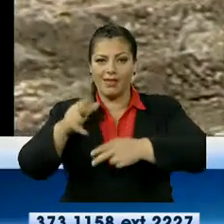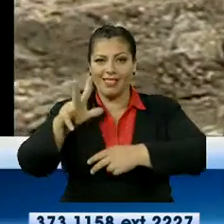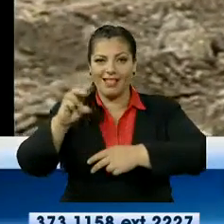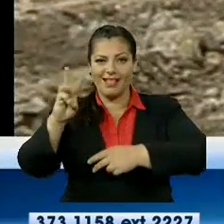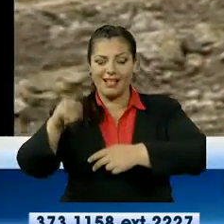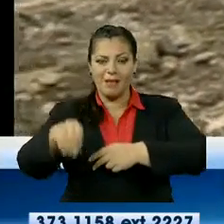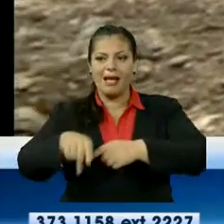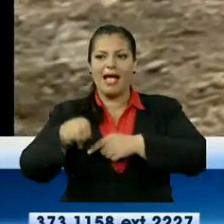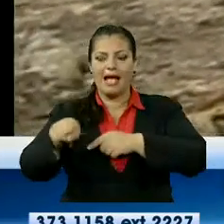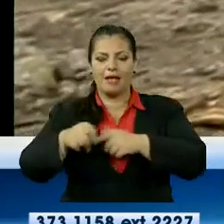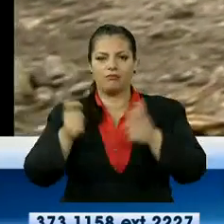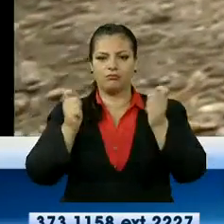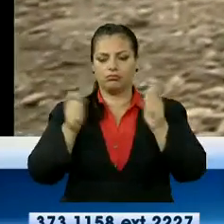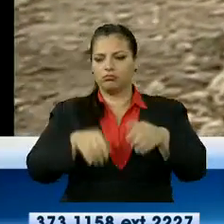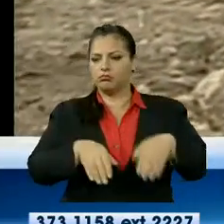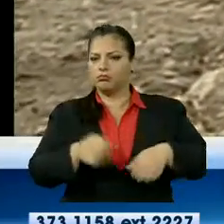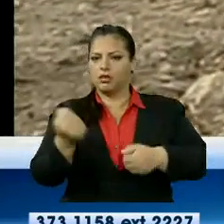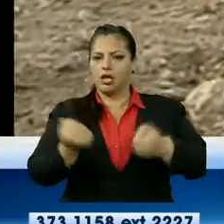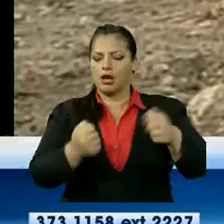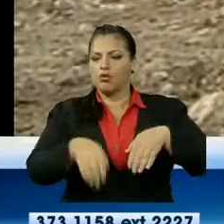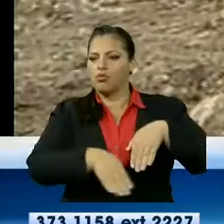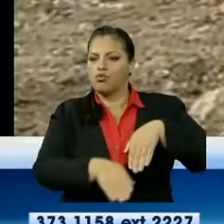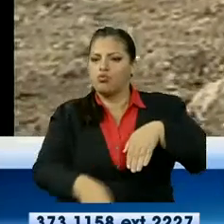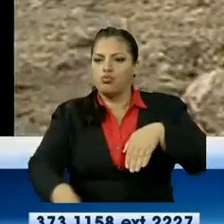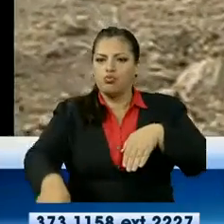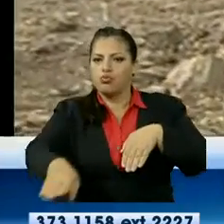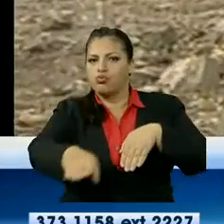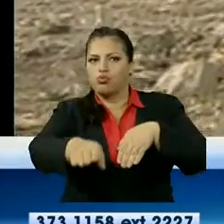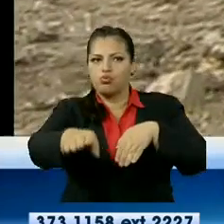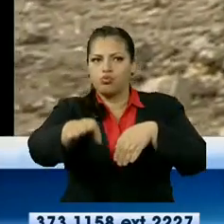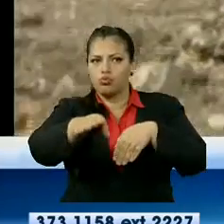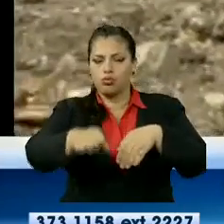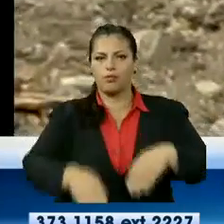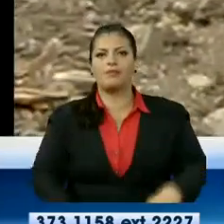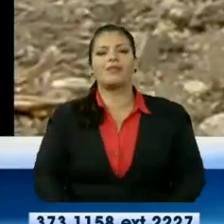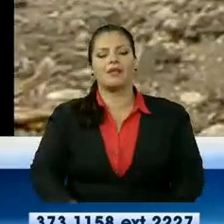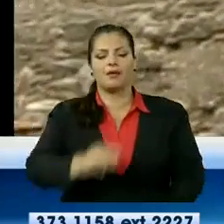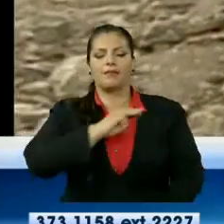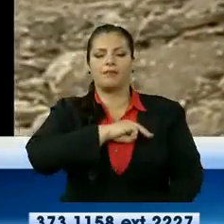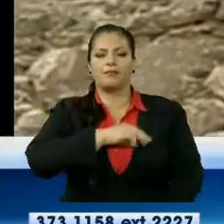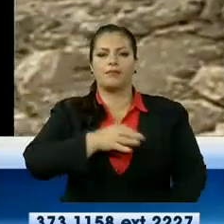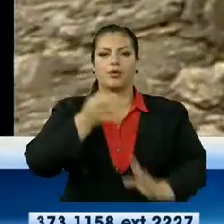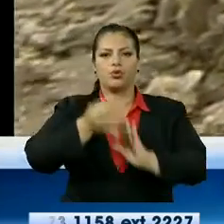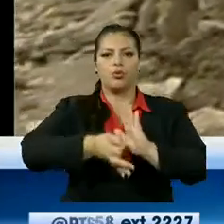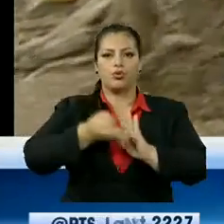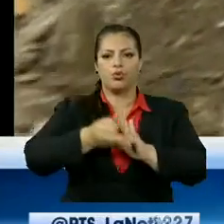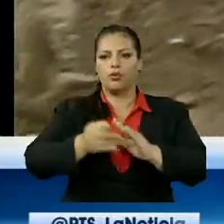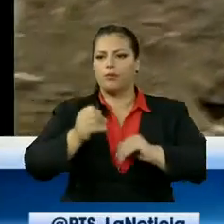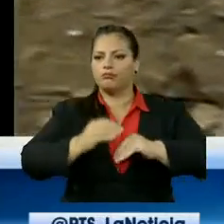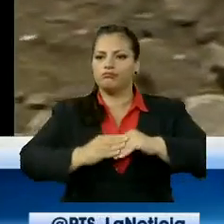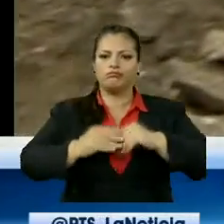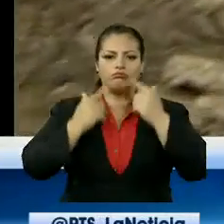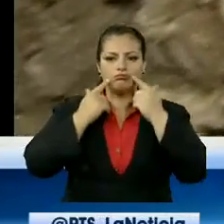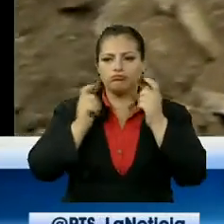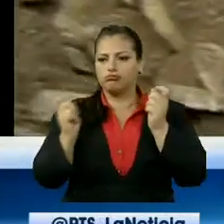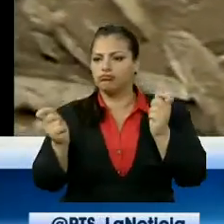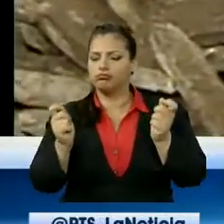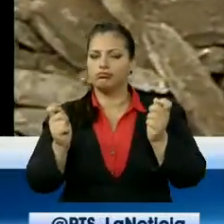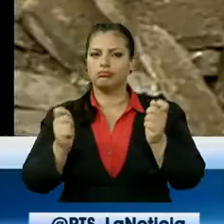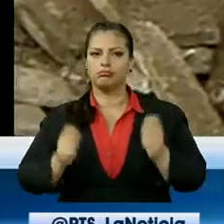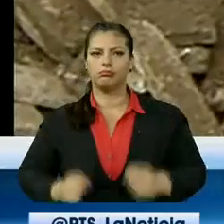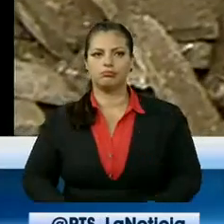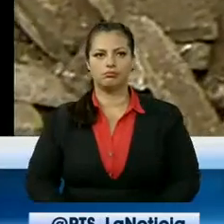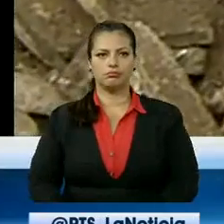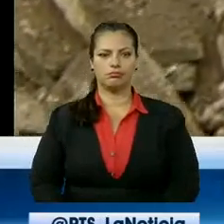diariamente se generan pequeños deterioros, pero el GAT Durán está dándole el mantenimiento adecuado. En el sentido de del